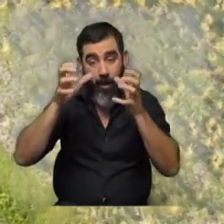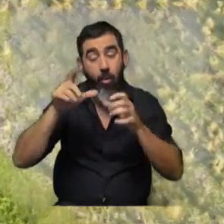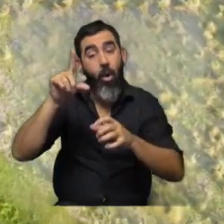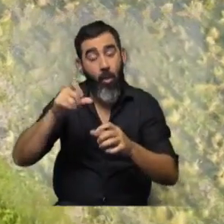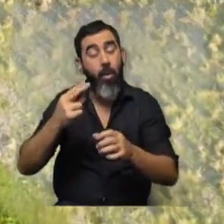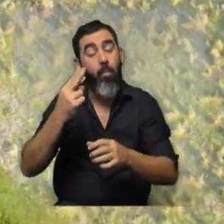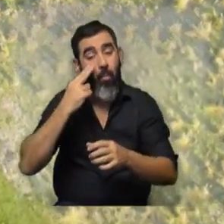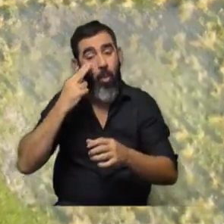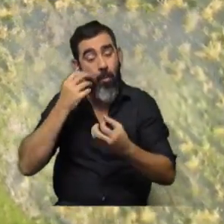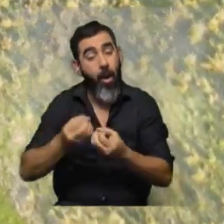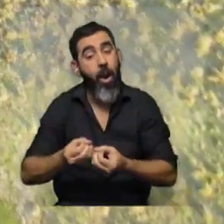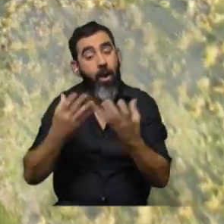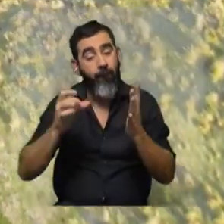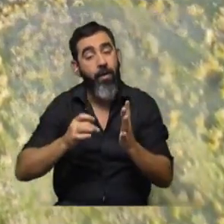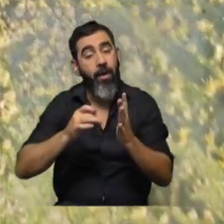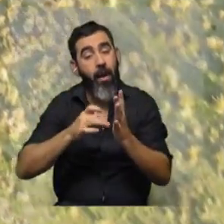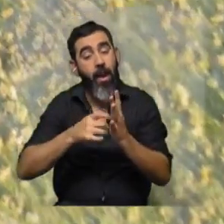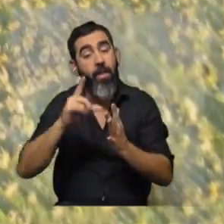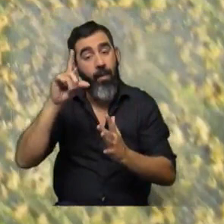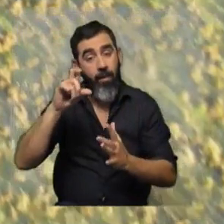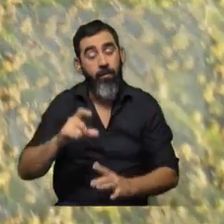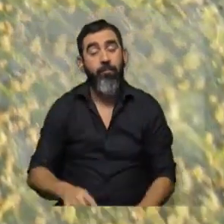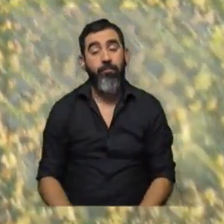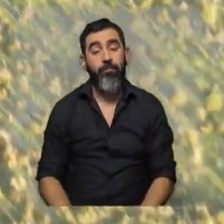graves problemas de calidad de agua.